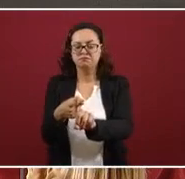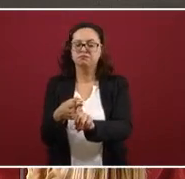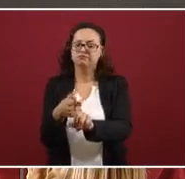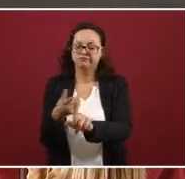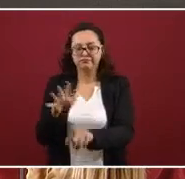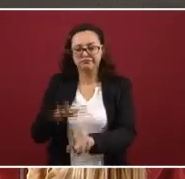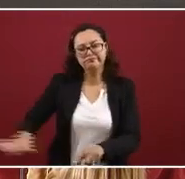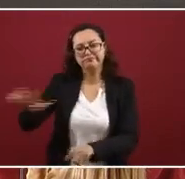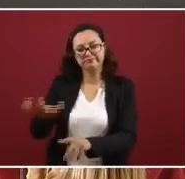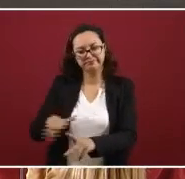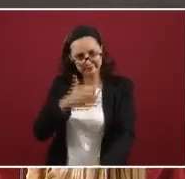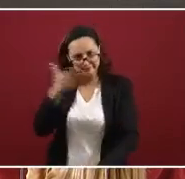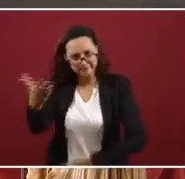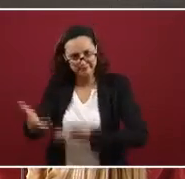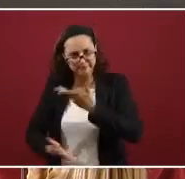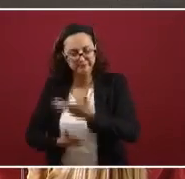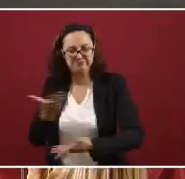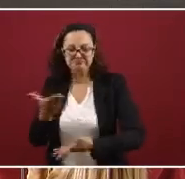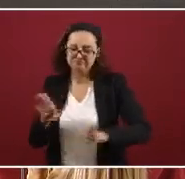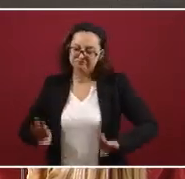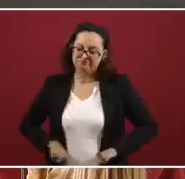demás. Cuatro,